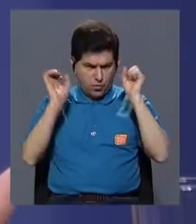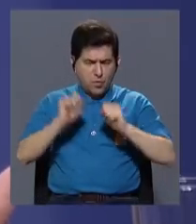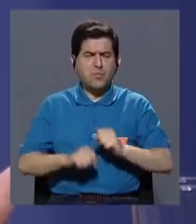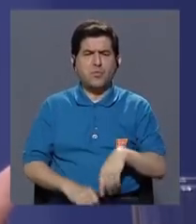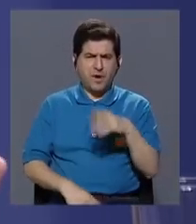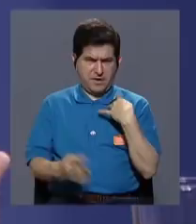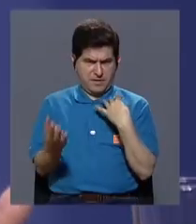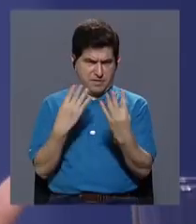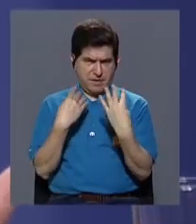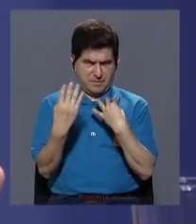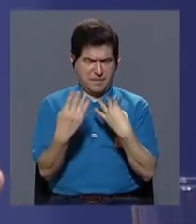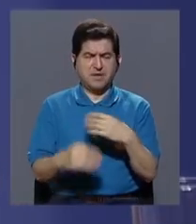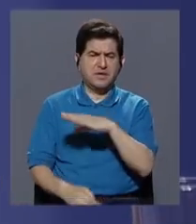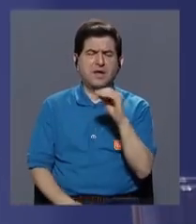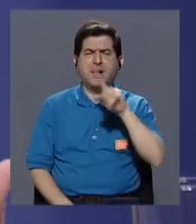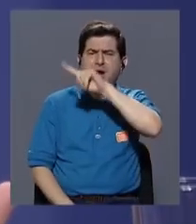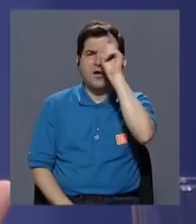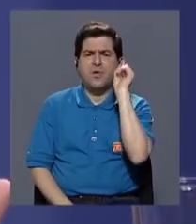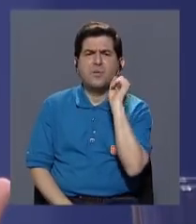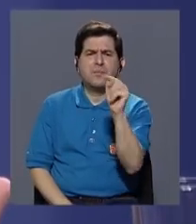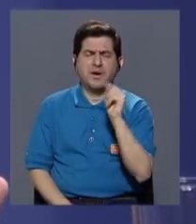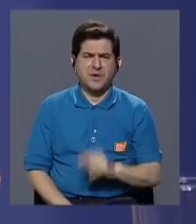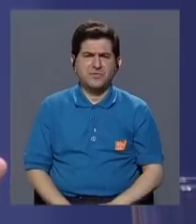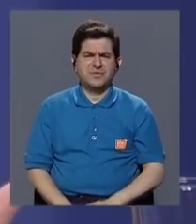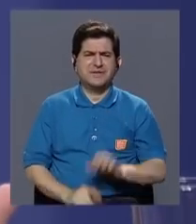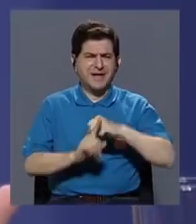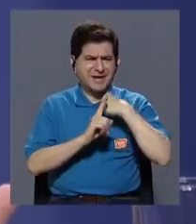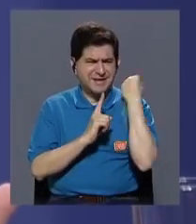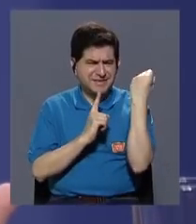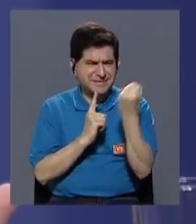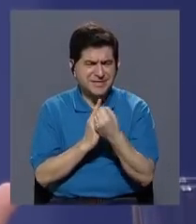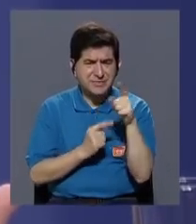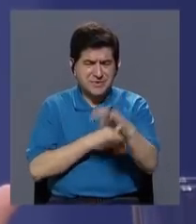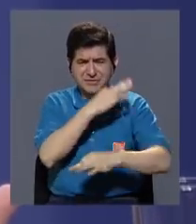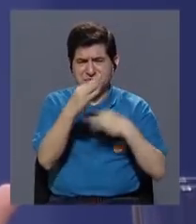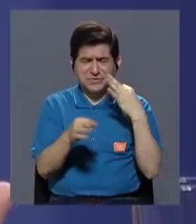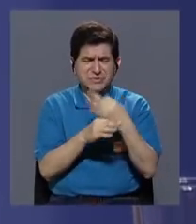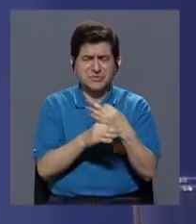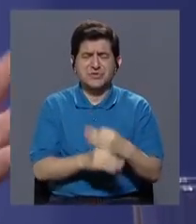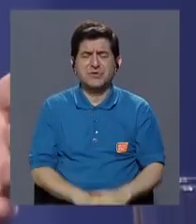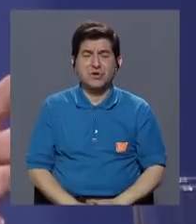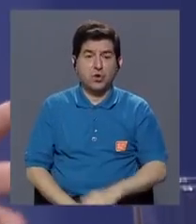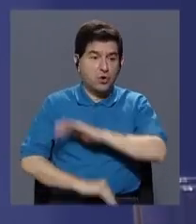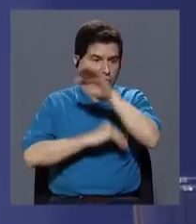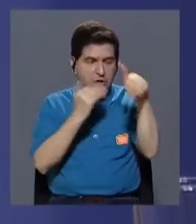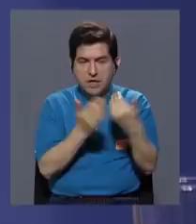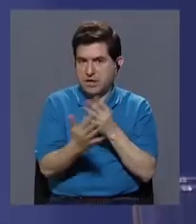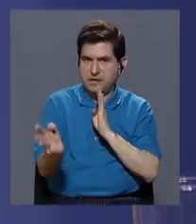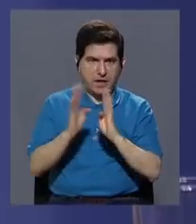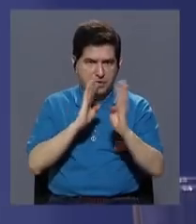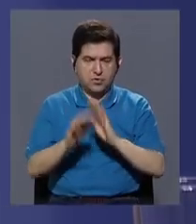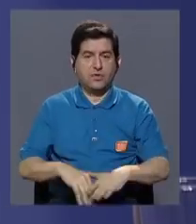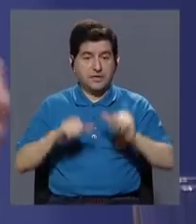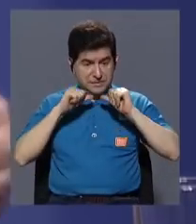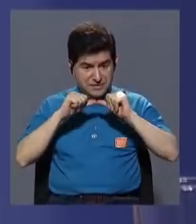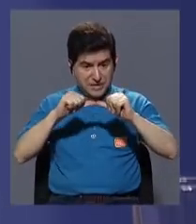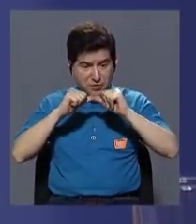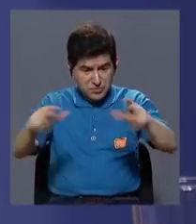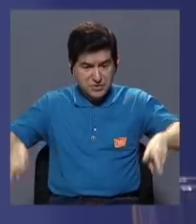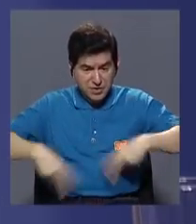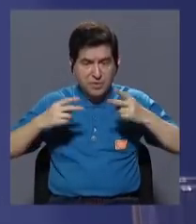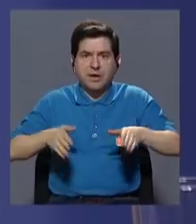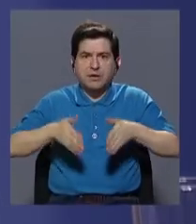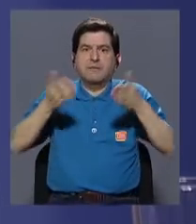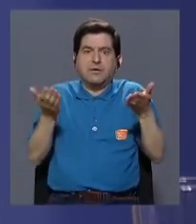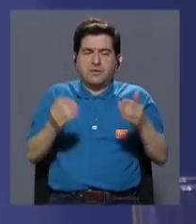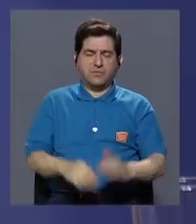en sus zapatos su preguntarse cómo sería pasar por una situación de esas de todas estoy hablando y seguir adelante con la